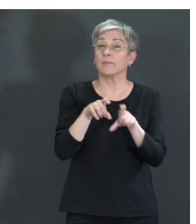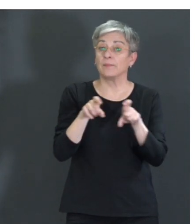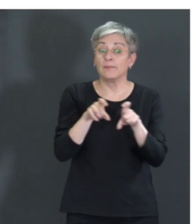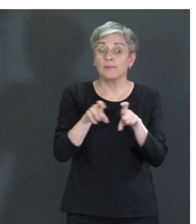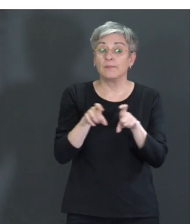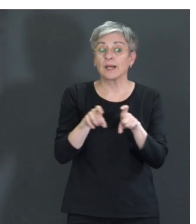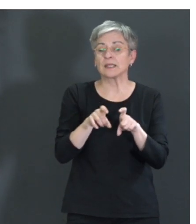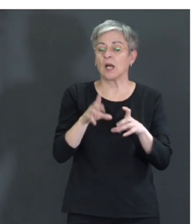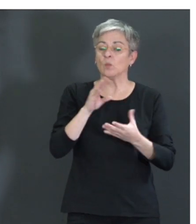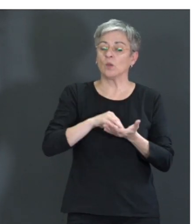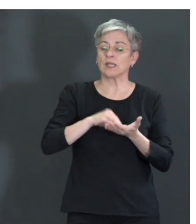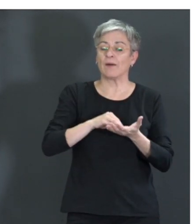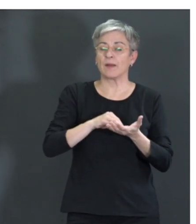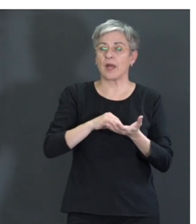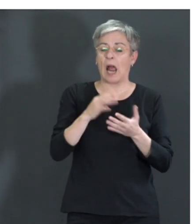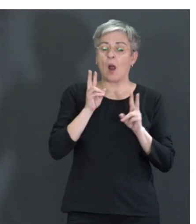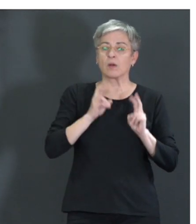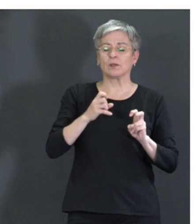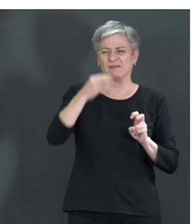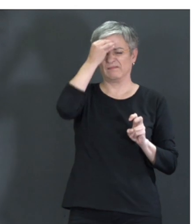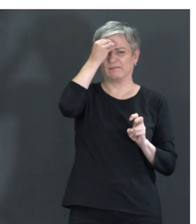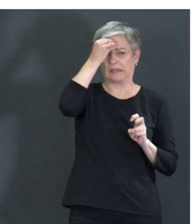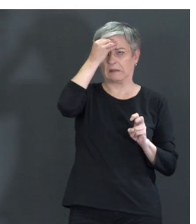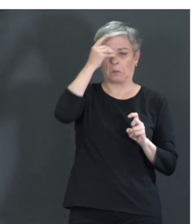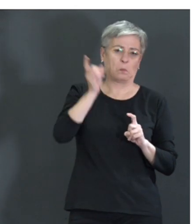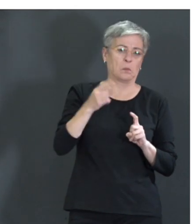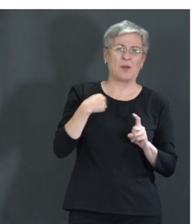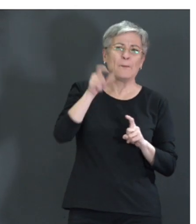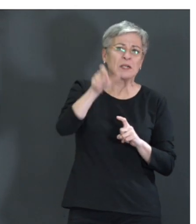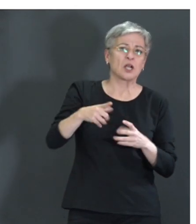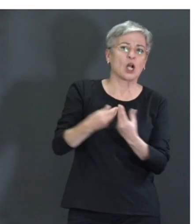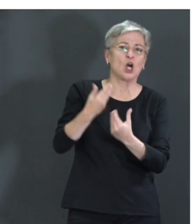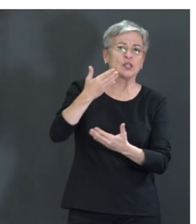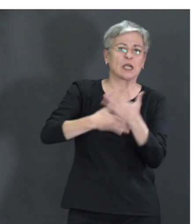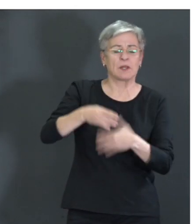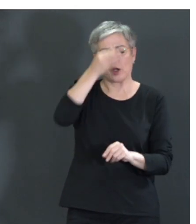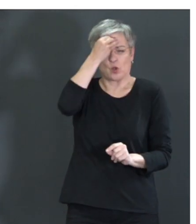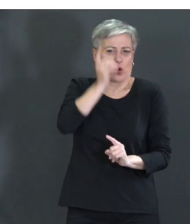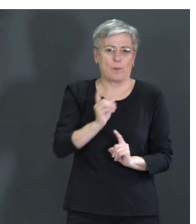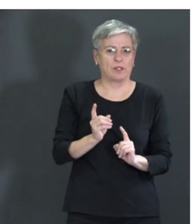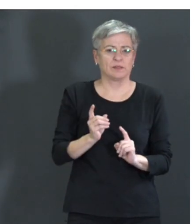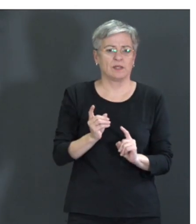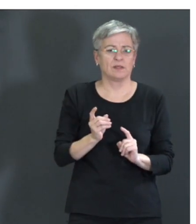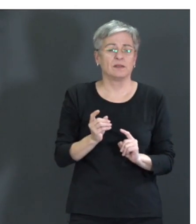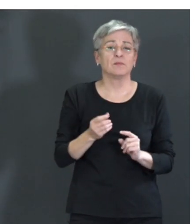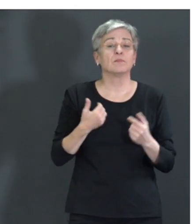primero es que muchas veces ni siquiera se plantean, ¿no? El contratar personas con discapacidad. Sí que es cierto que,